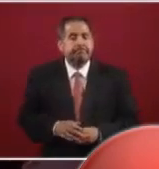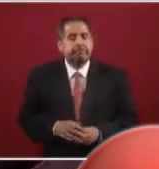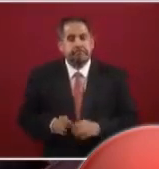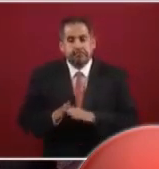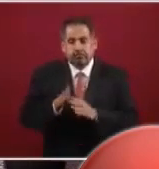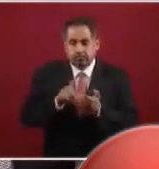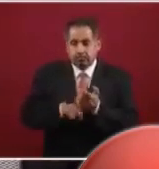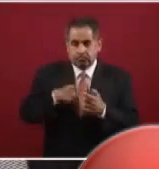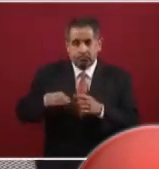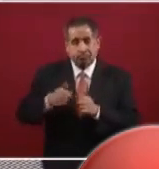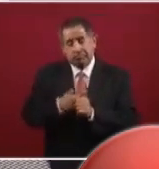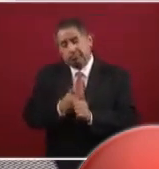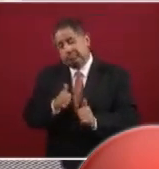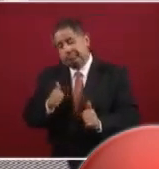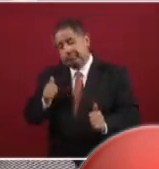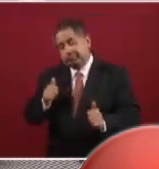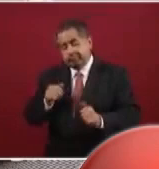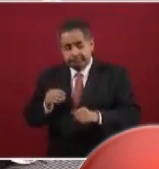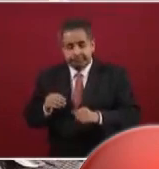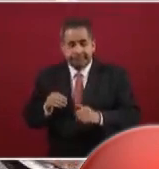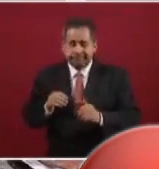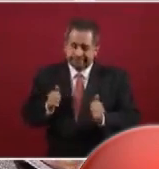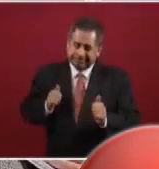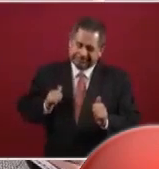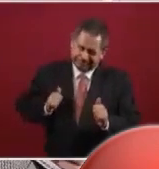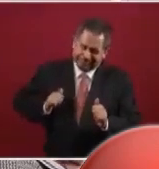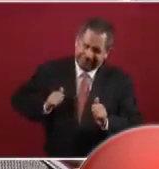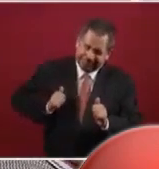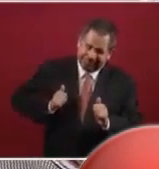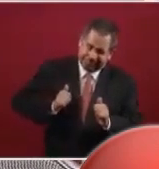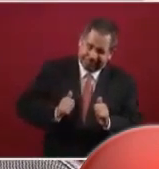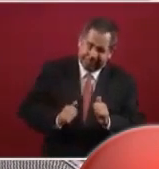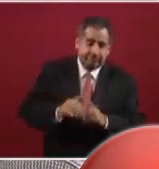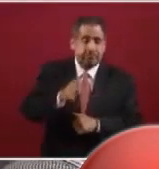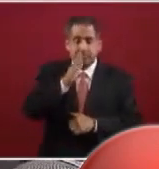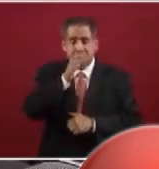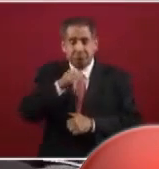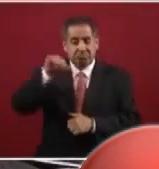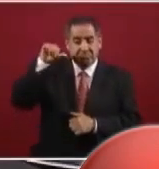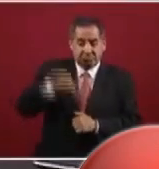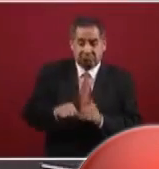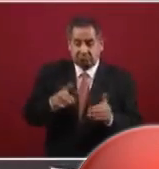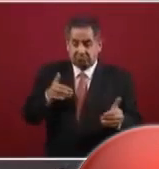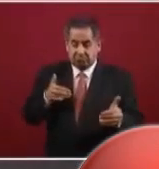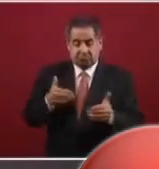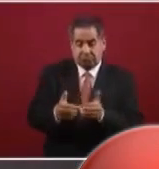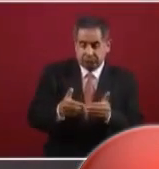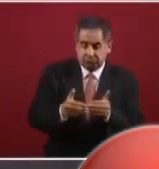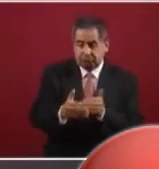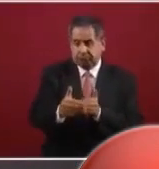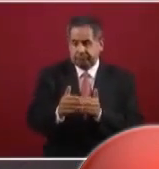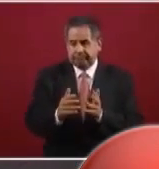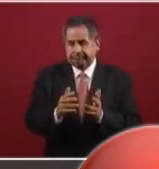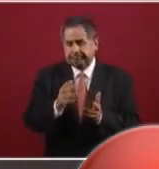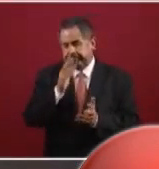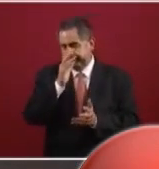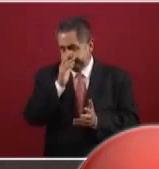pues todo ese atraso, pero no lo vamos a hacer, no se puede de la noche a la mañana.